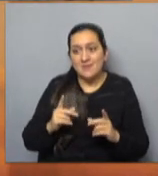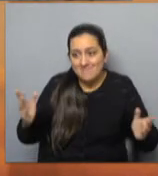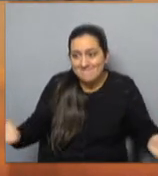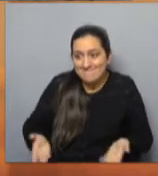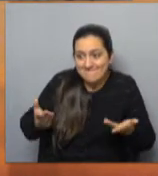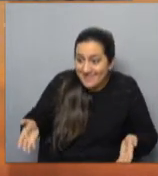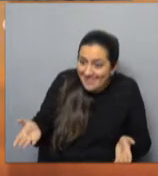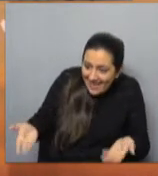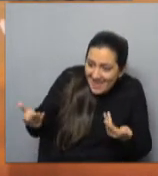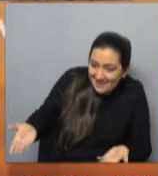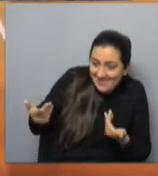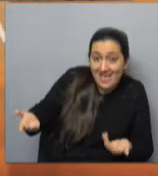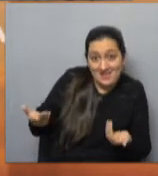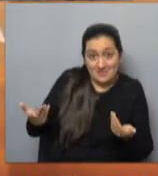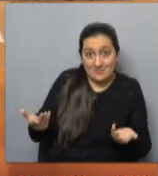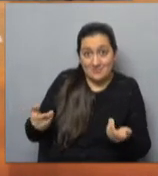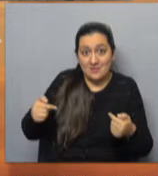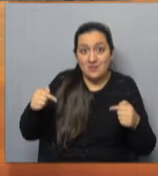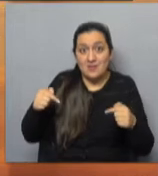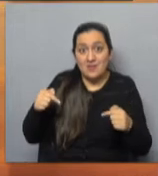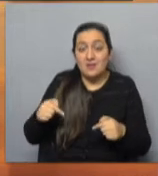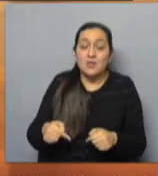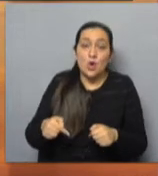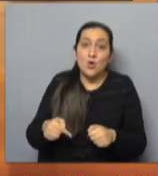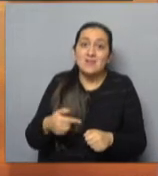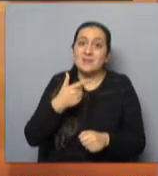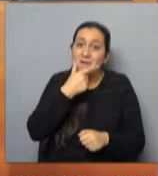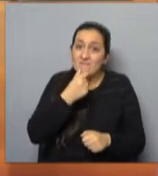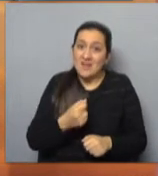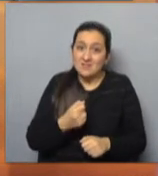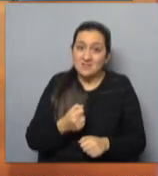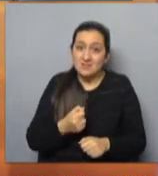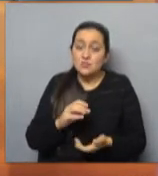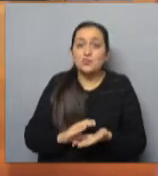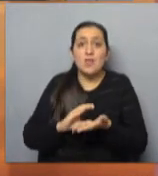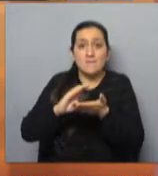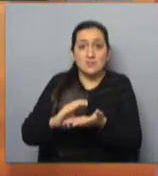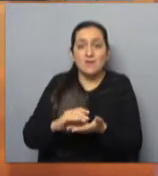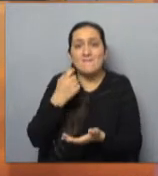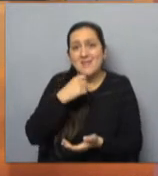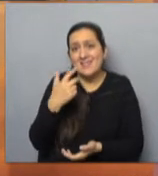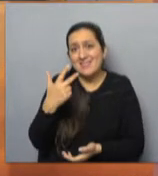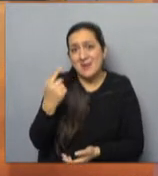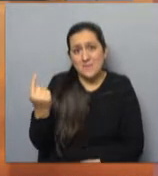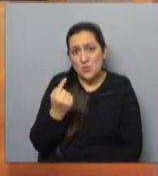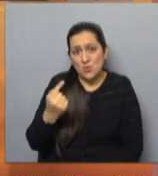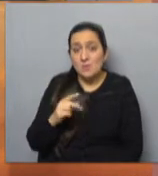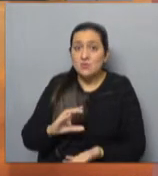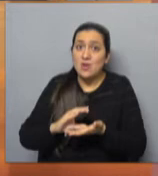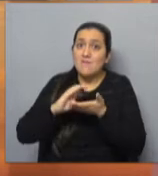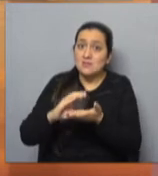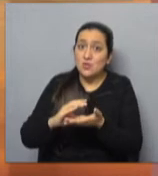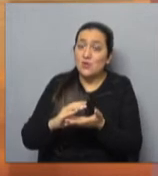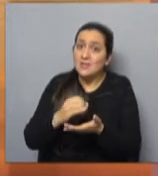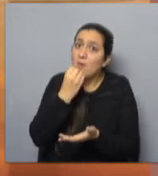bueno dale anímate que hoy te hacemos un poquito más fácil una inversión nos quedan tres minutos de conversación pero es una inversión que